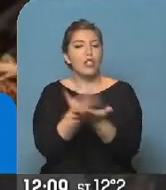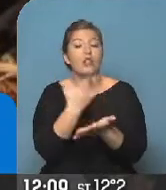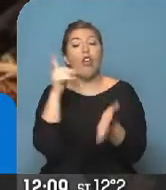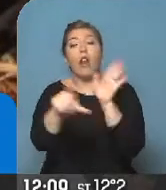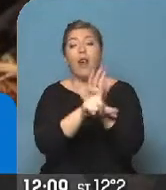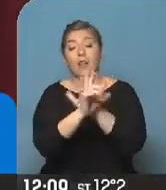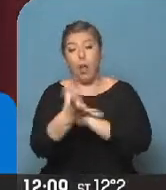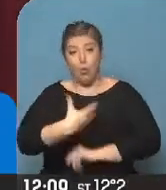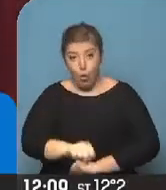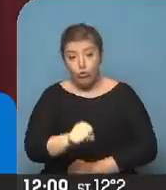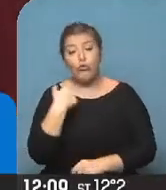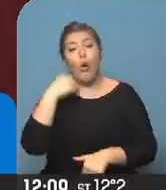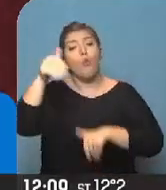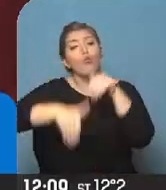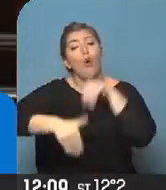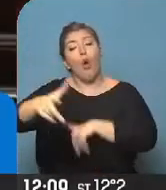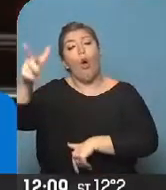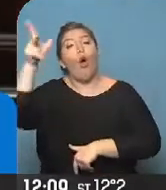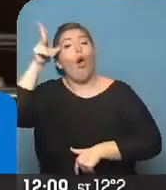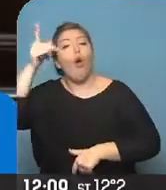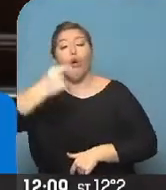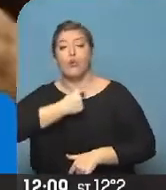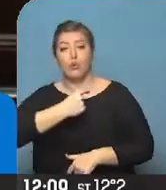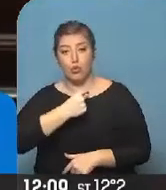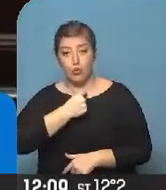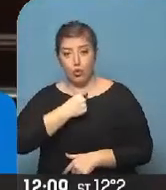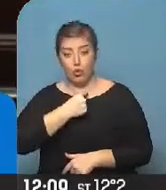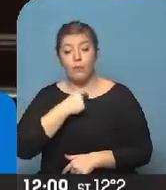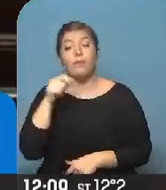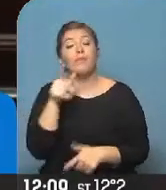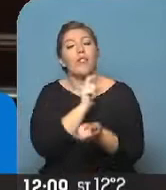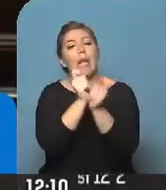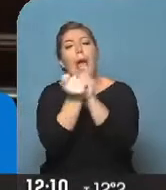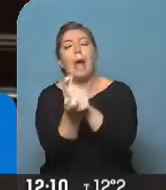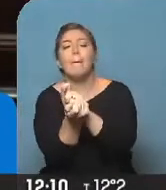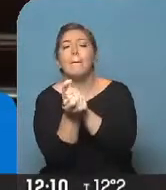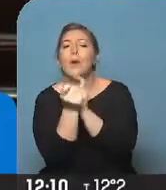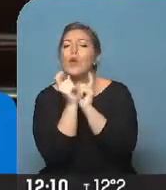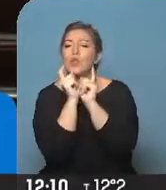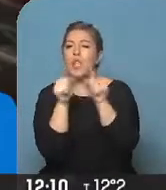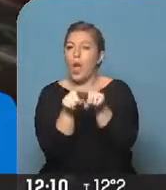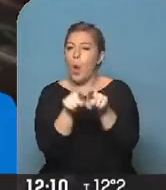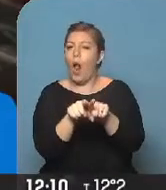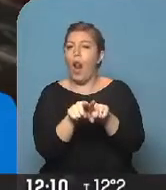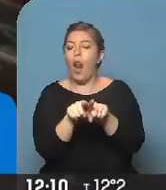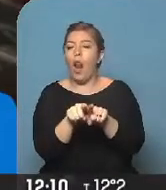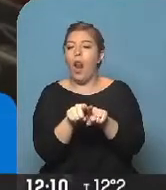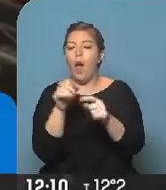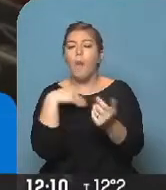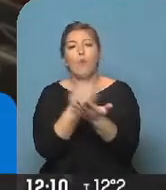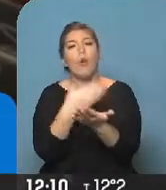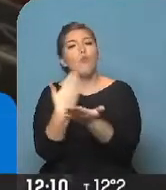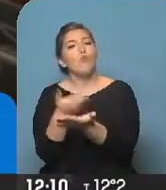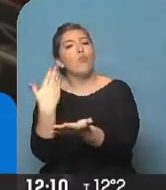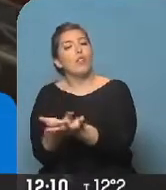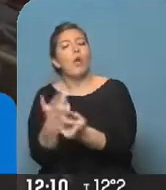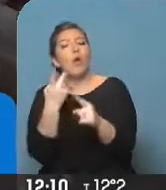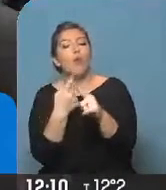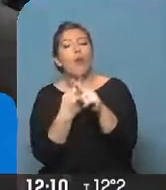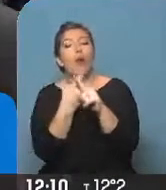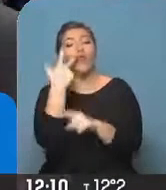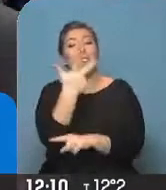aborto, que será votado el 8 de agosto. Estos cambios irían en la misma línea que los propuestos por los tres